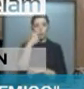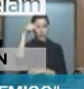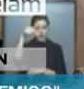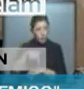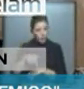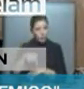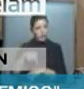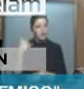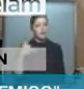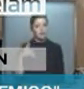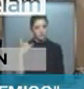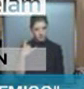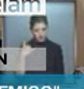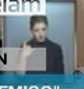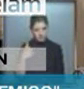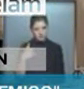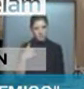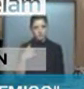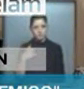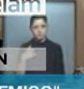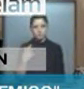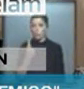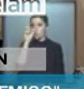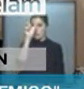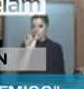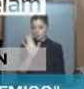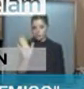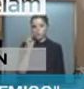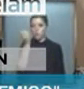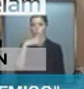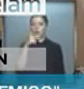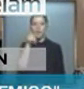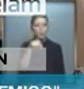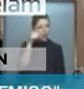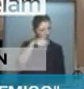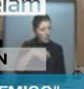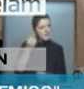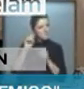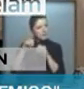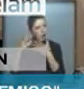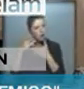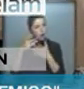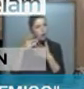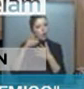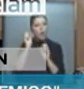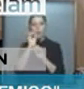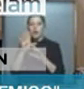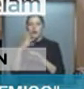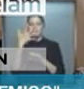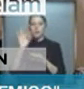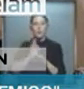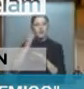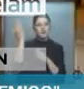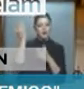Argentina, y te hago la pregunta a un argentino, ¿estás mejor o peor que hace 5 años atrás o